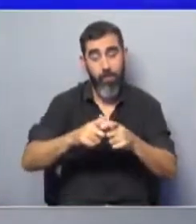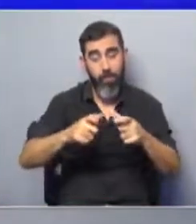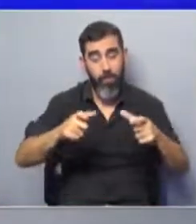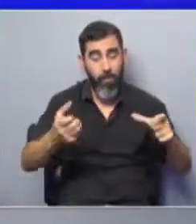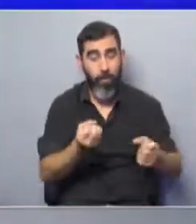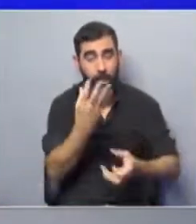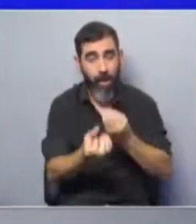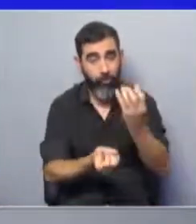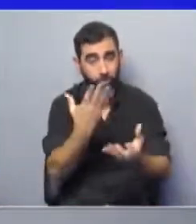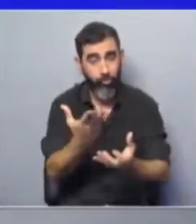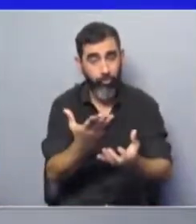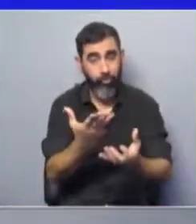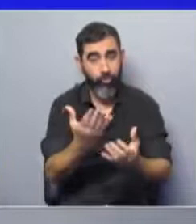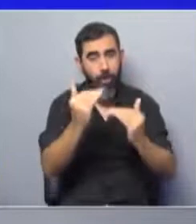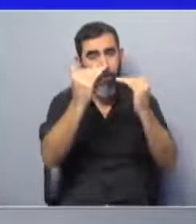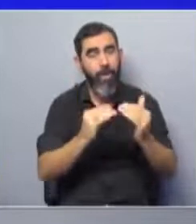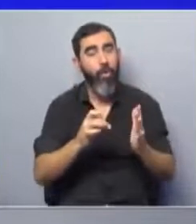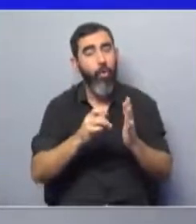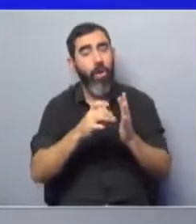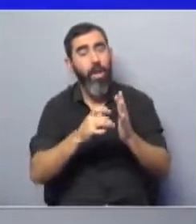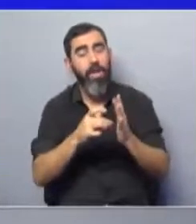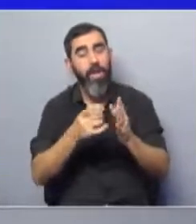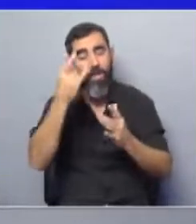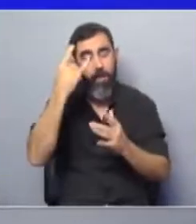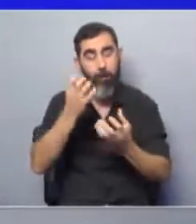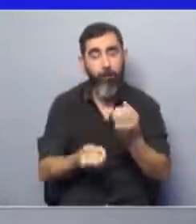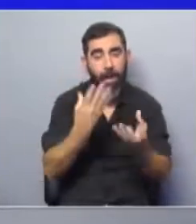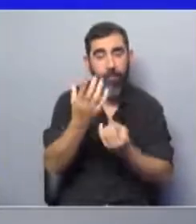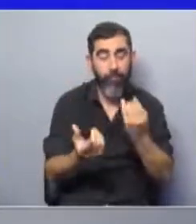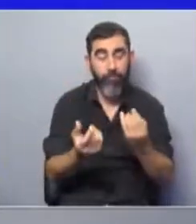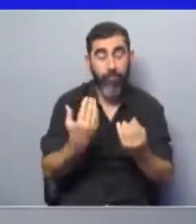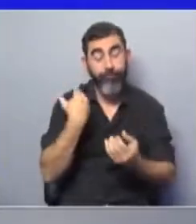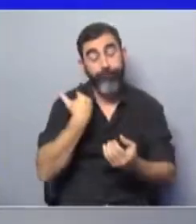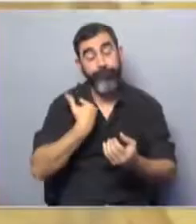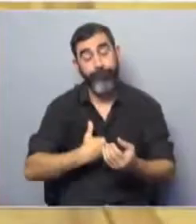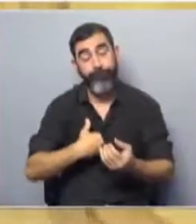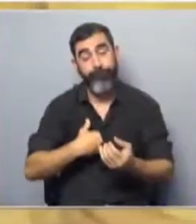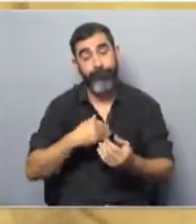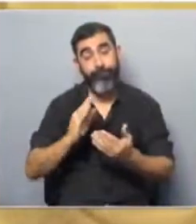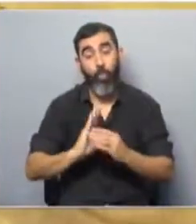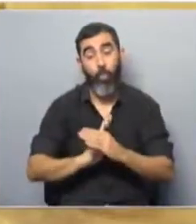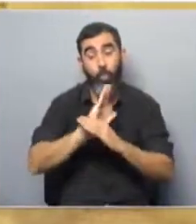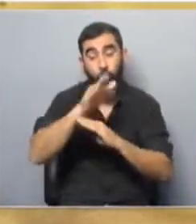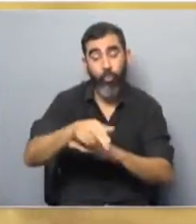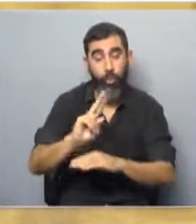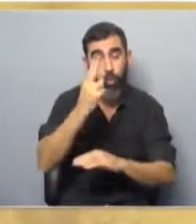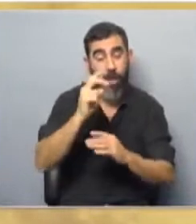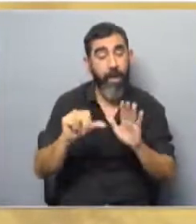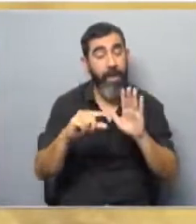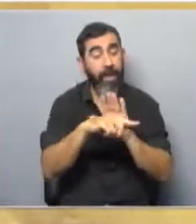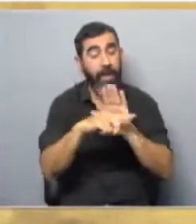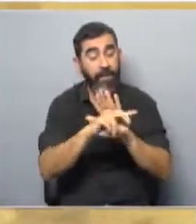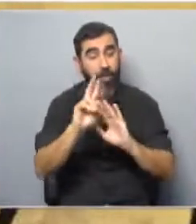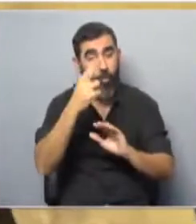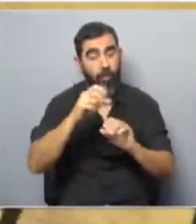especie, bajaba la calidad forrajera de la pastura. Y bueno, lamentablemente pasó las fronteras, entró en el este de Uruguay